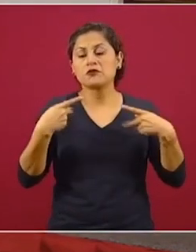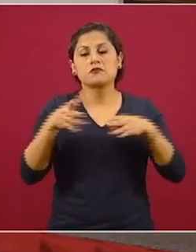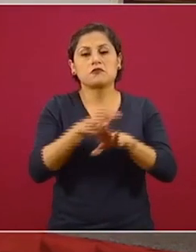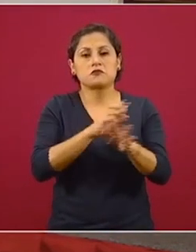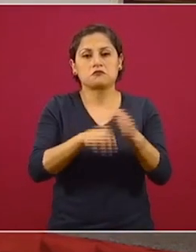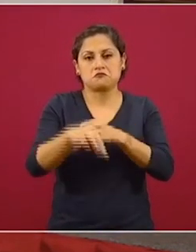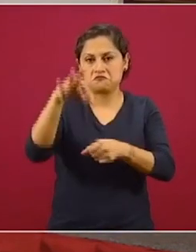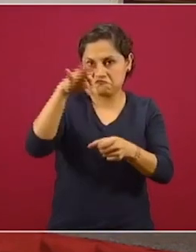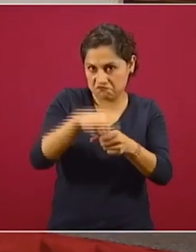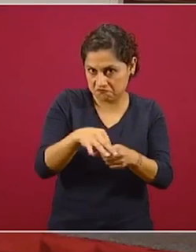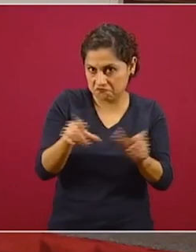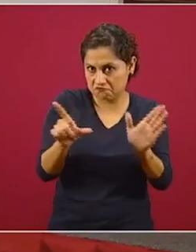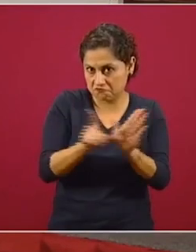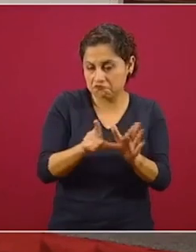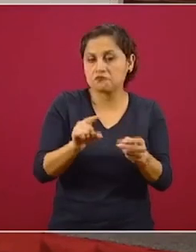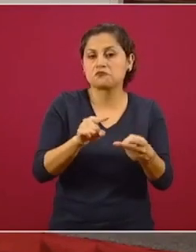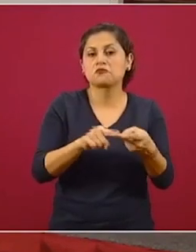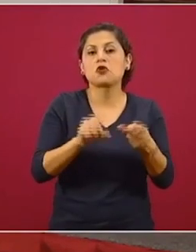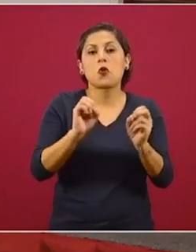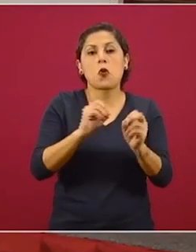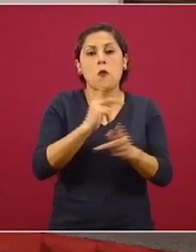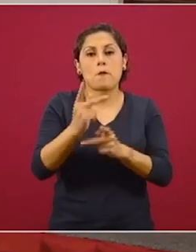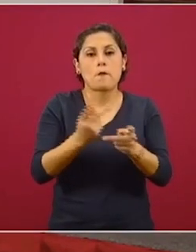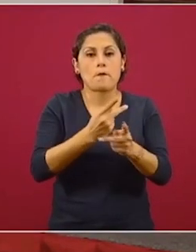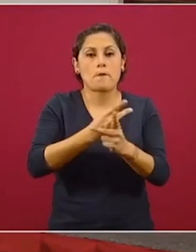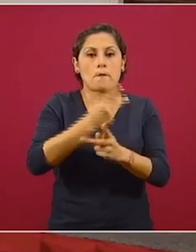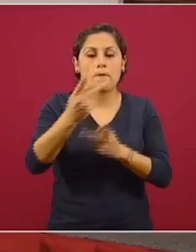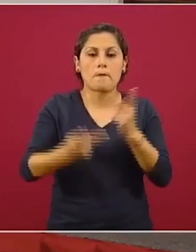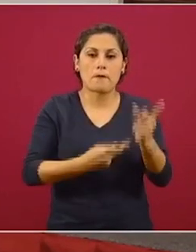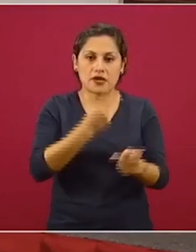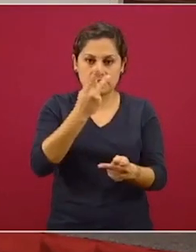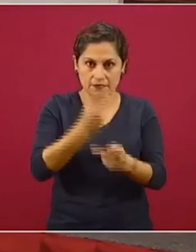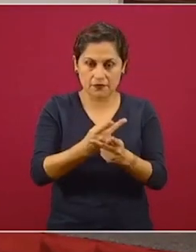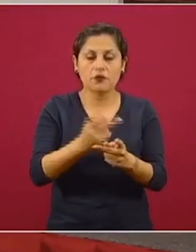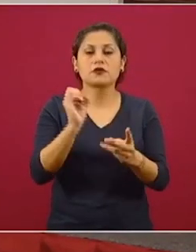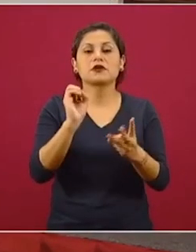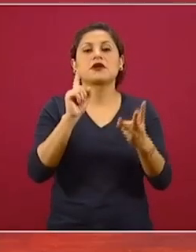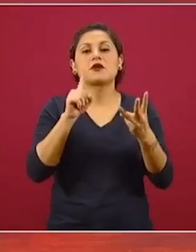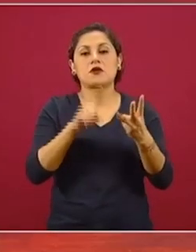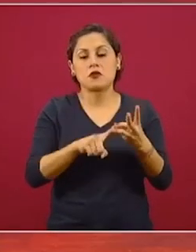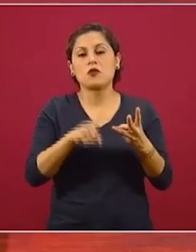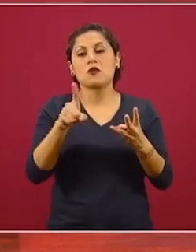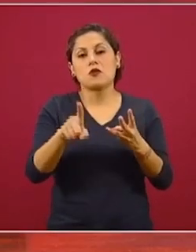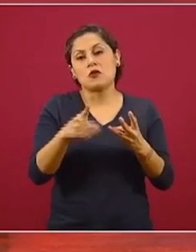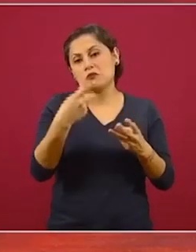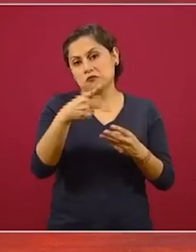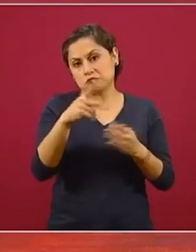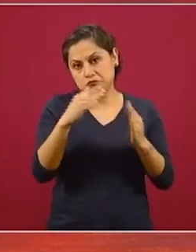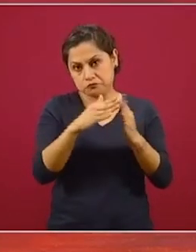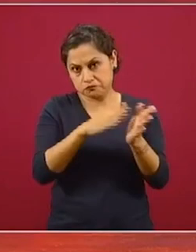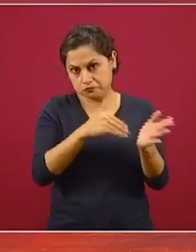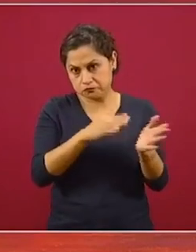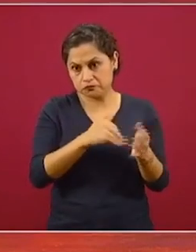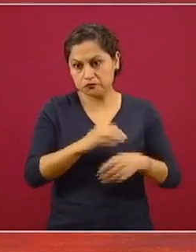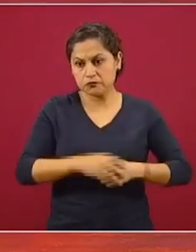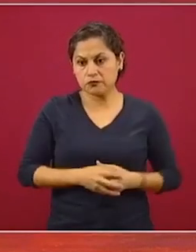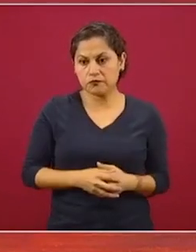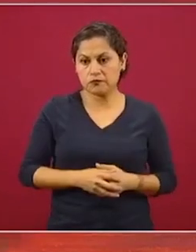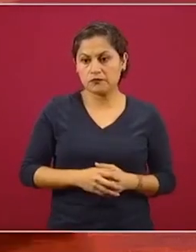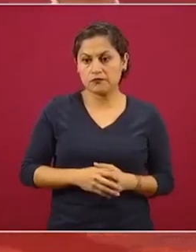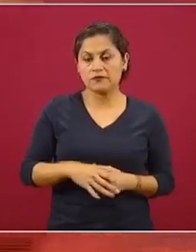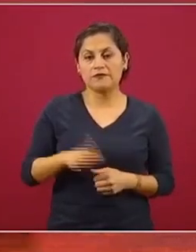un pasaporte y el comprobante de domicilio. Para poder abrir una cuenta es muy, muy fácil. Y se les da una tarjeta, ¿no venía